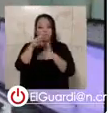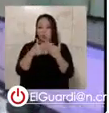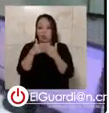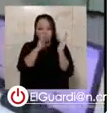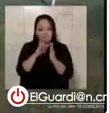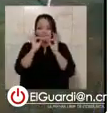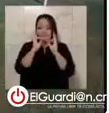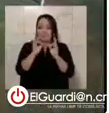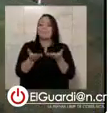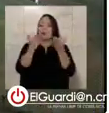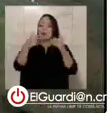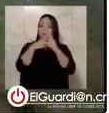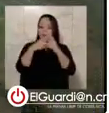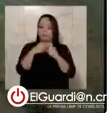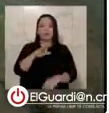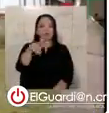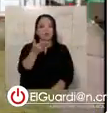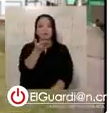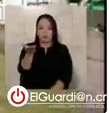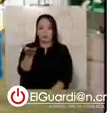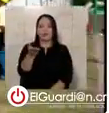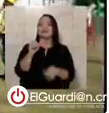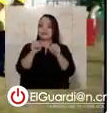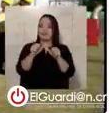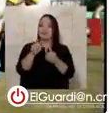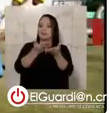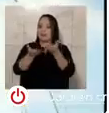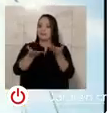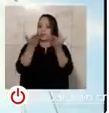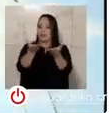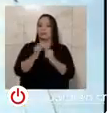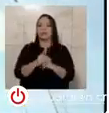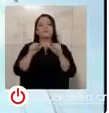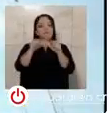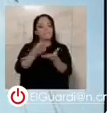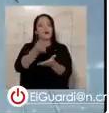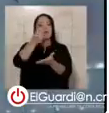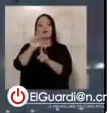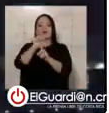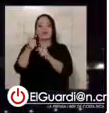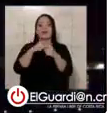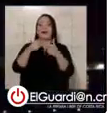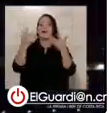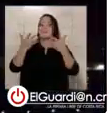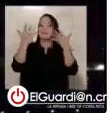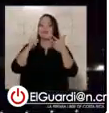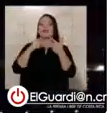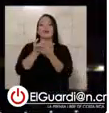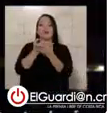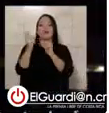el servicio eléctrico a todos ustedes y seguiremos agregándole valor social, ambiental y económico al